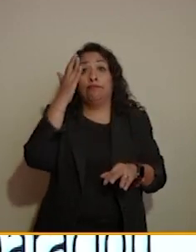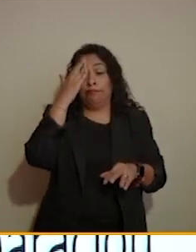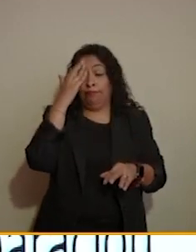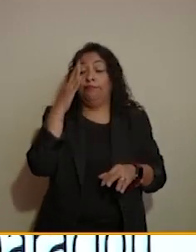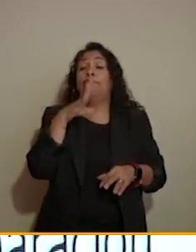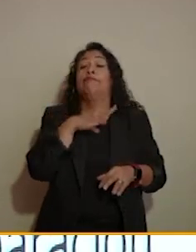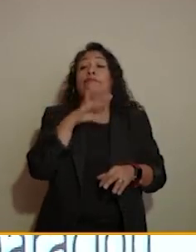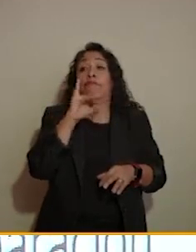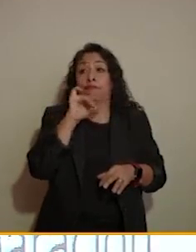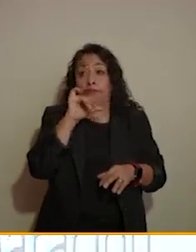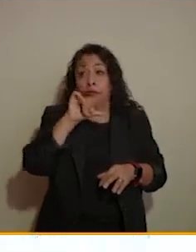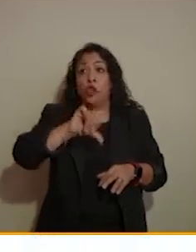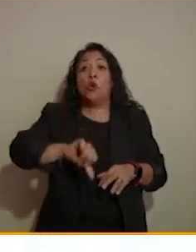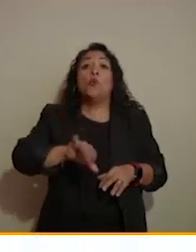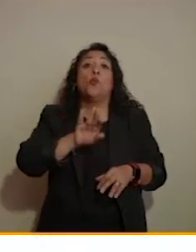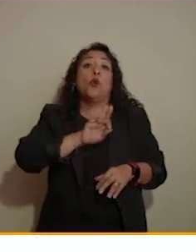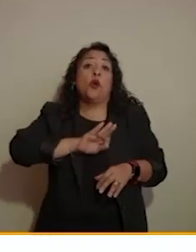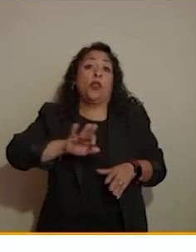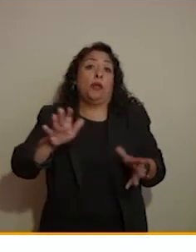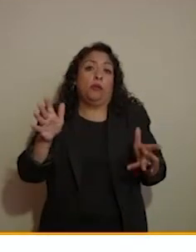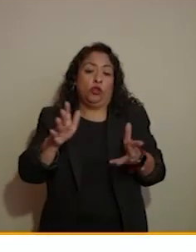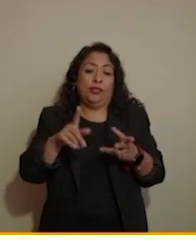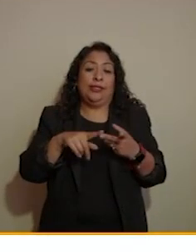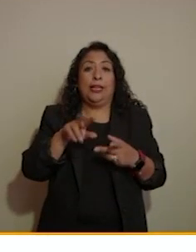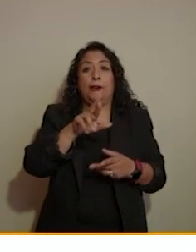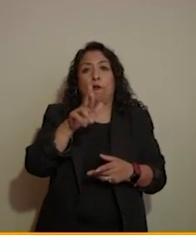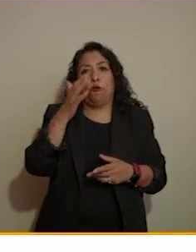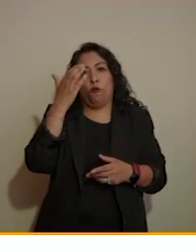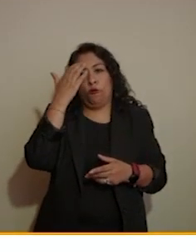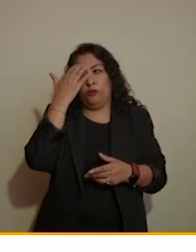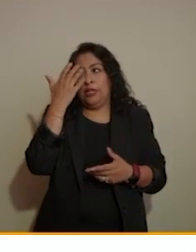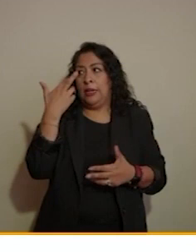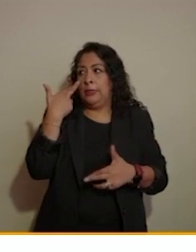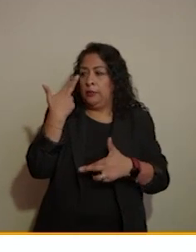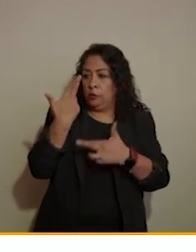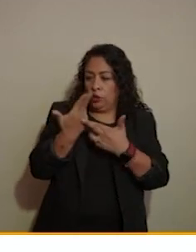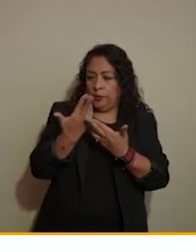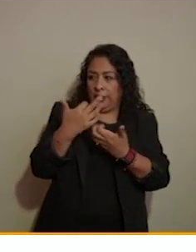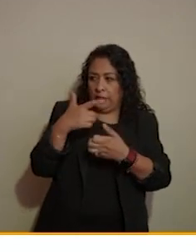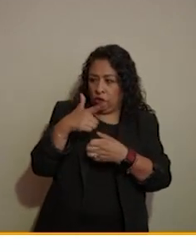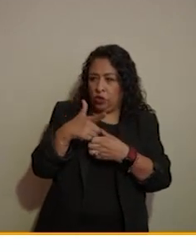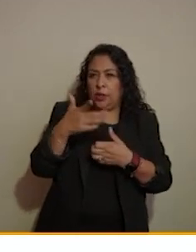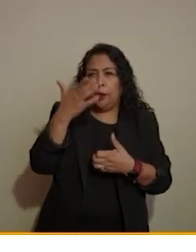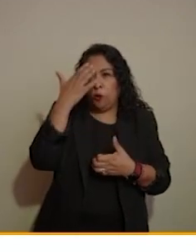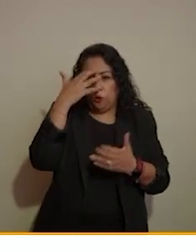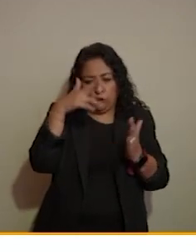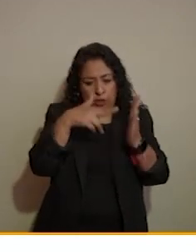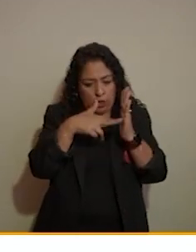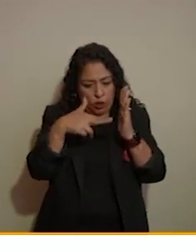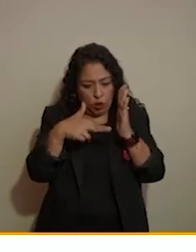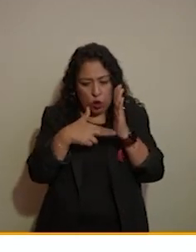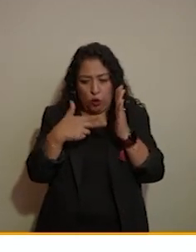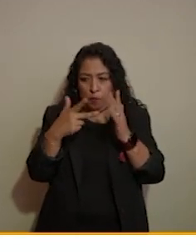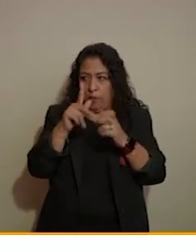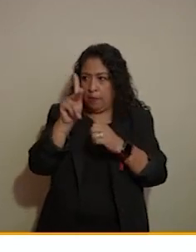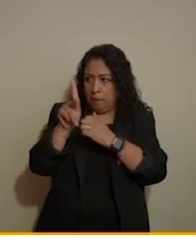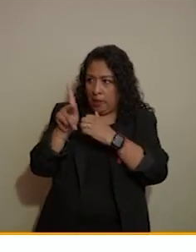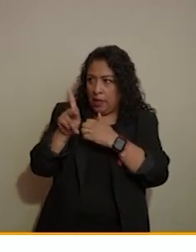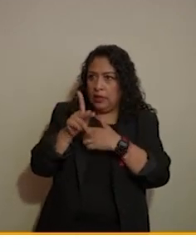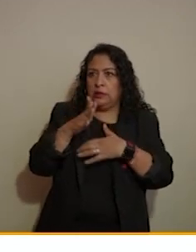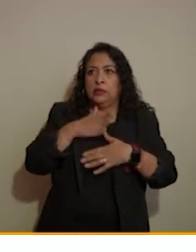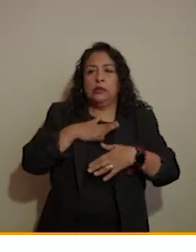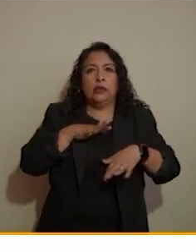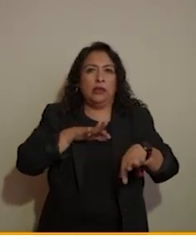hay un actuar posible, ¿no? Uno, reconocer la responsabilidad, conocer la normativa de los países en los que operamos,